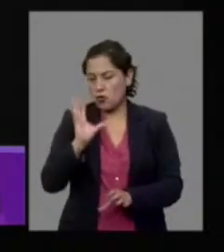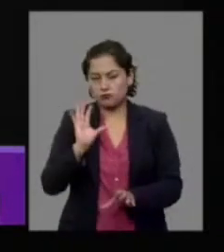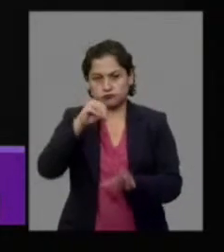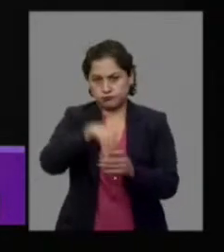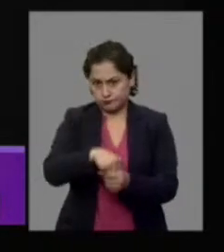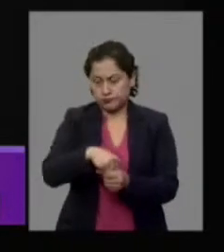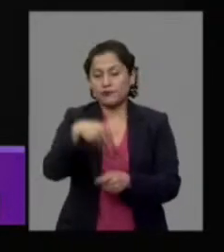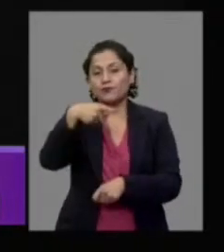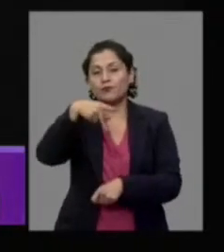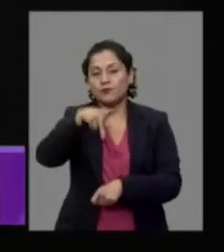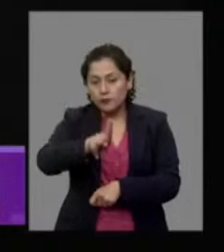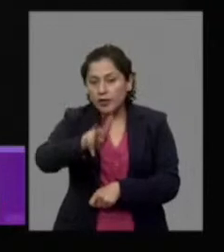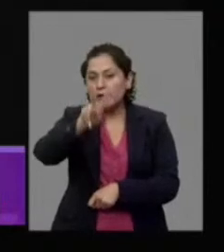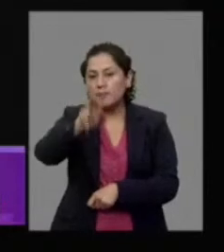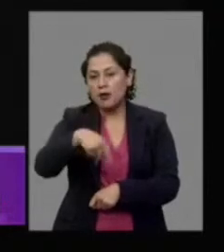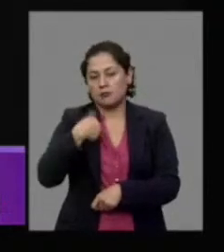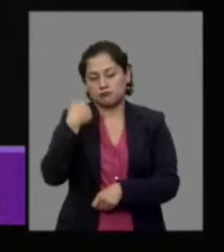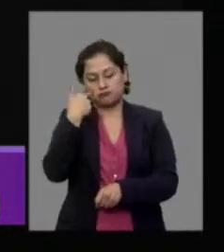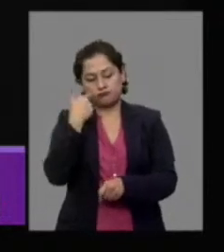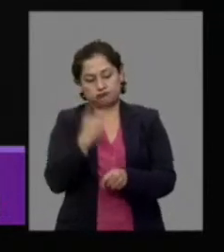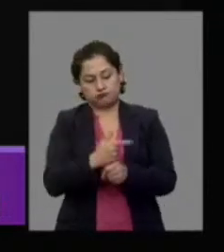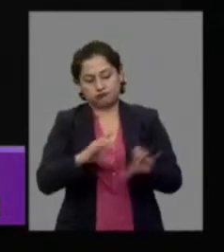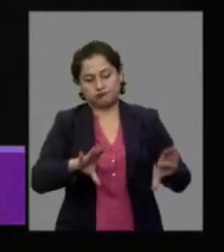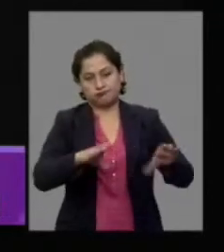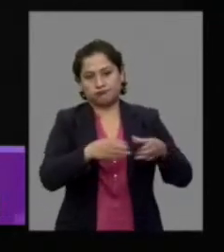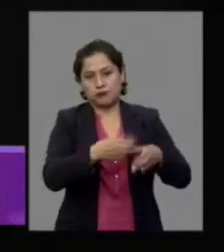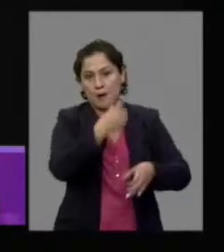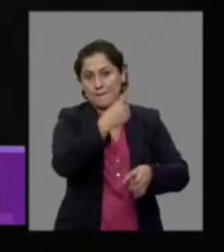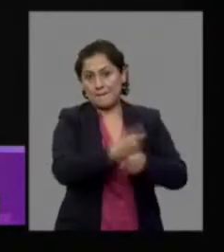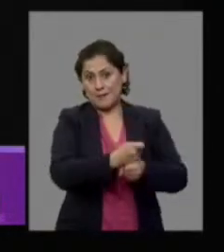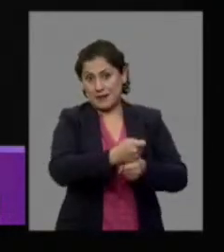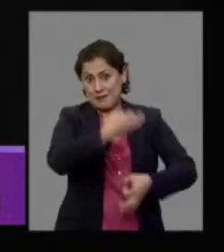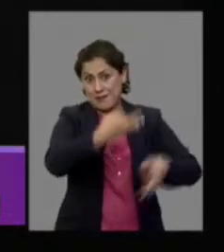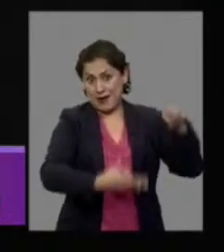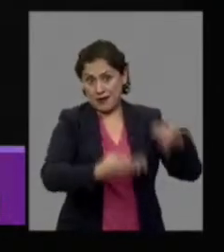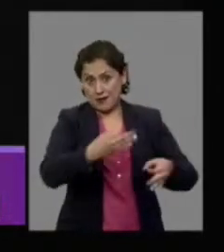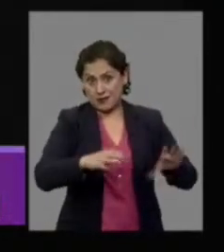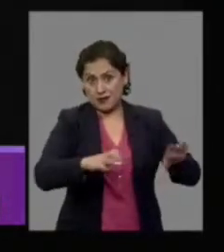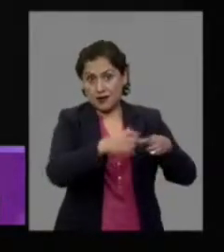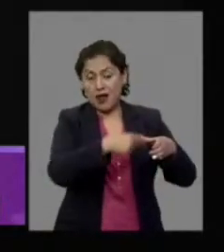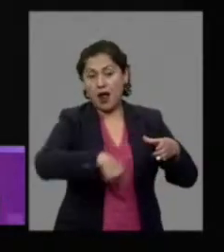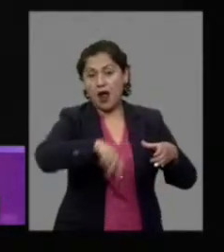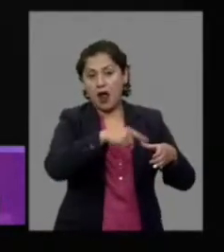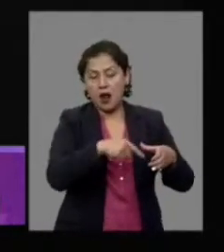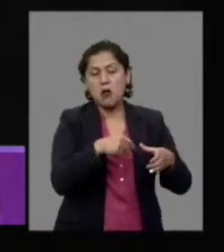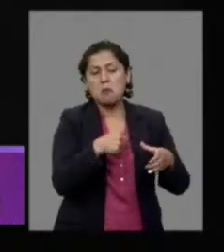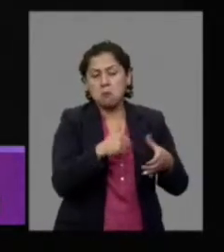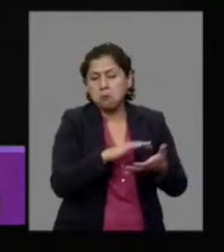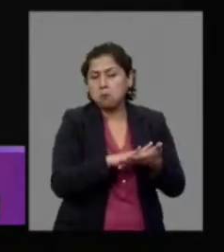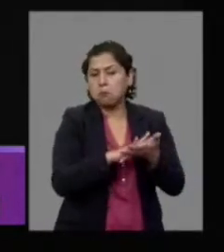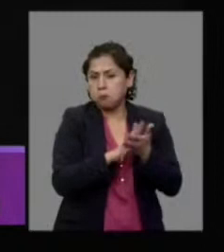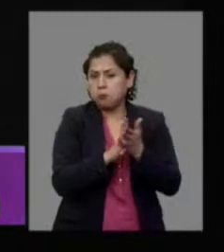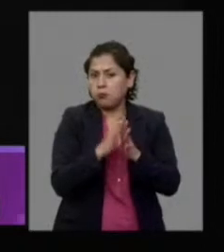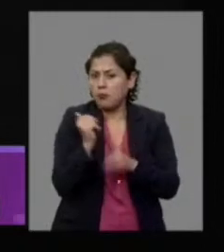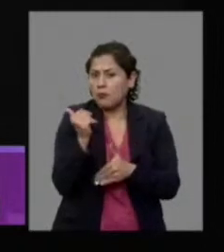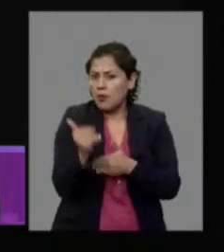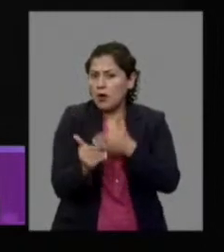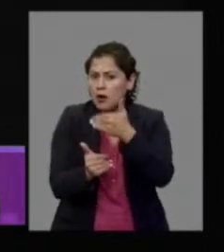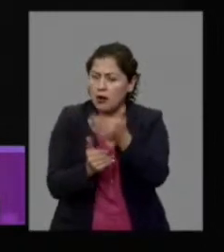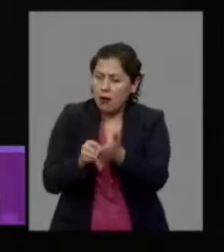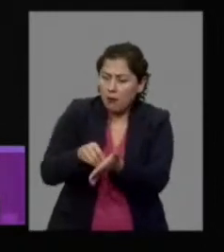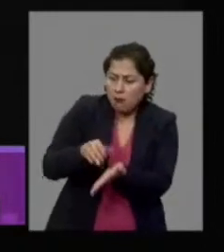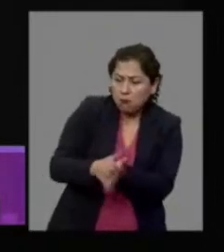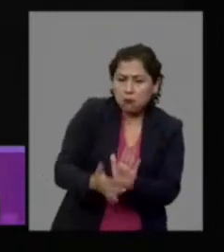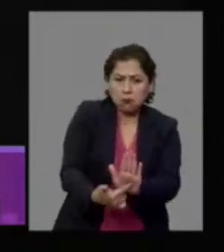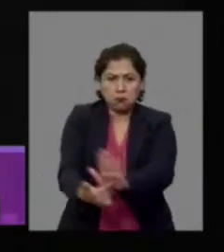la sala ha ido en este sentido, ha evolucionado y ha venido estableciendo nuevos parámetros. Me parece que